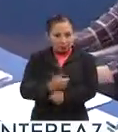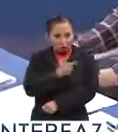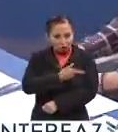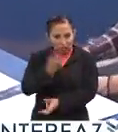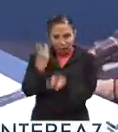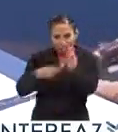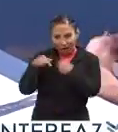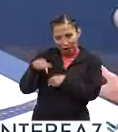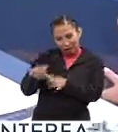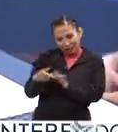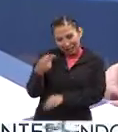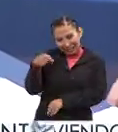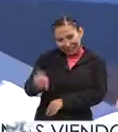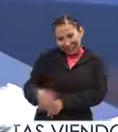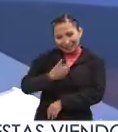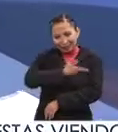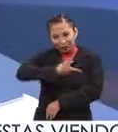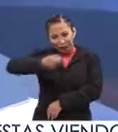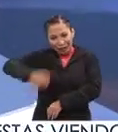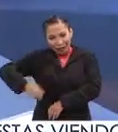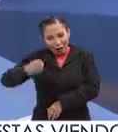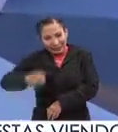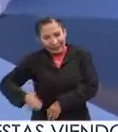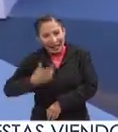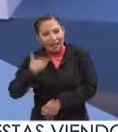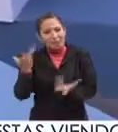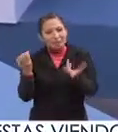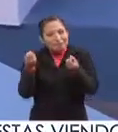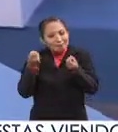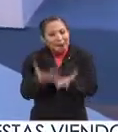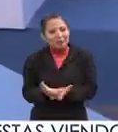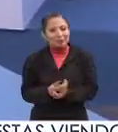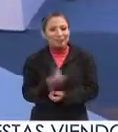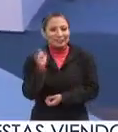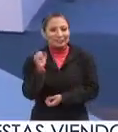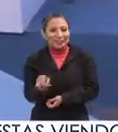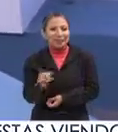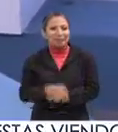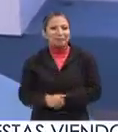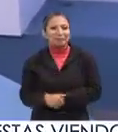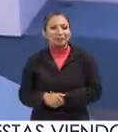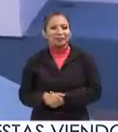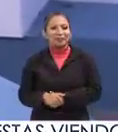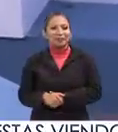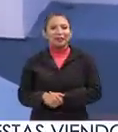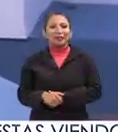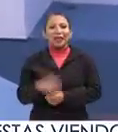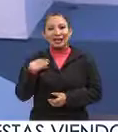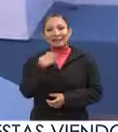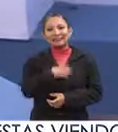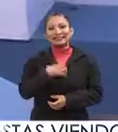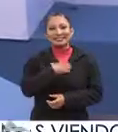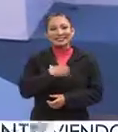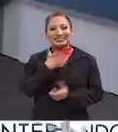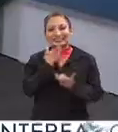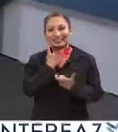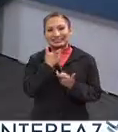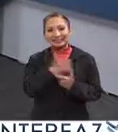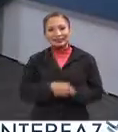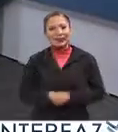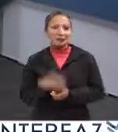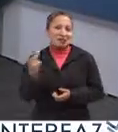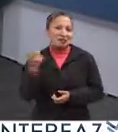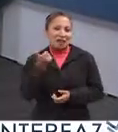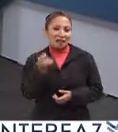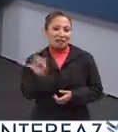de vuelta por acá, qué gusto saludarte, ¿no? Y nos compartir las cámaras. Sí, no, la veo muy contenta ya. O sea, sí. Pero